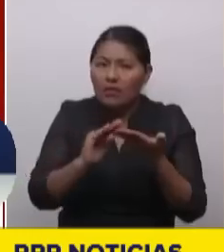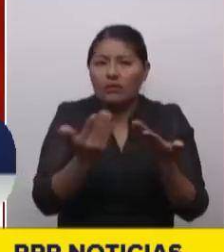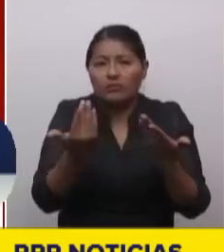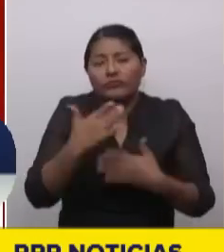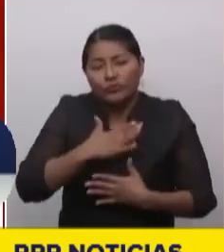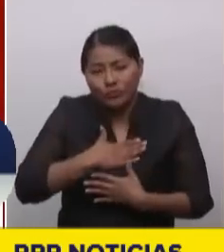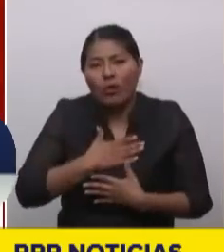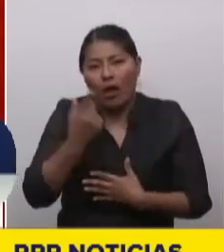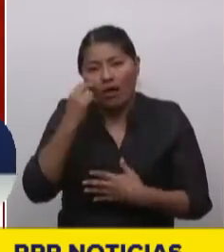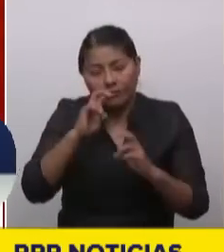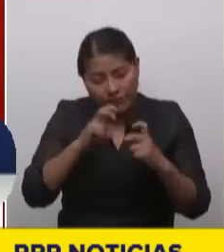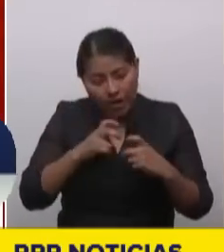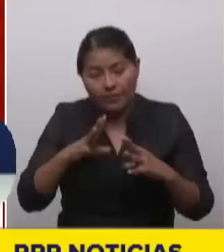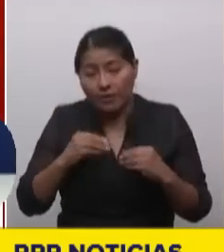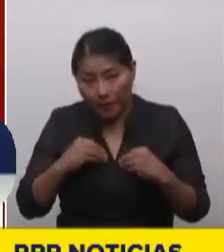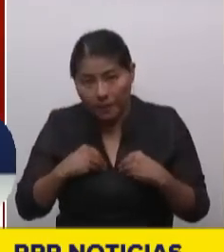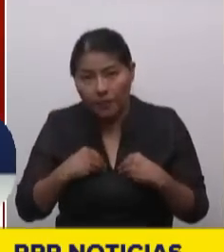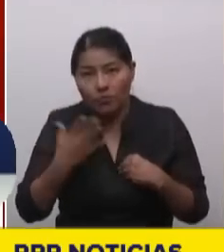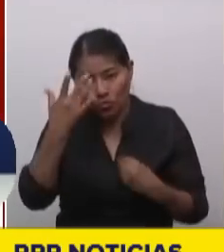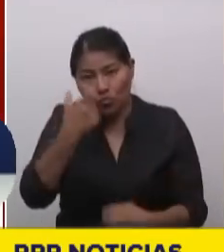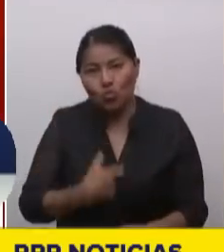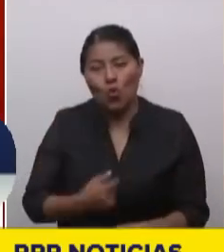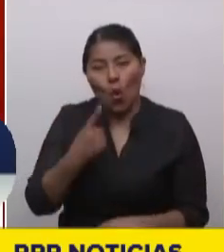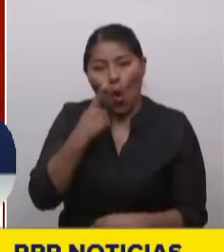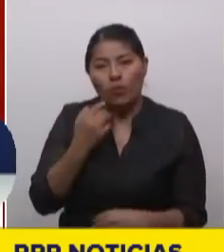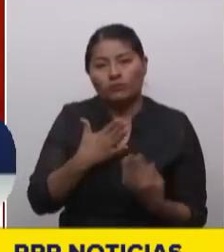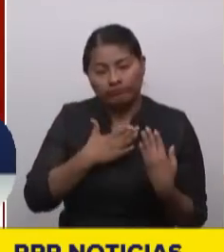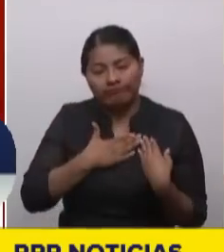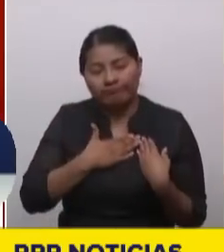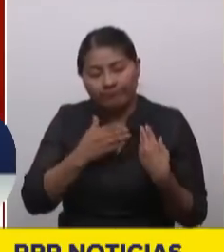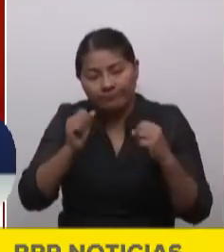excesos que he reconocido como hombre hidalgo que soy.